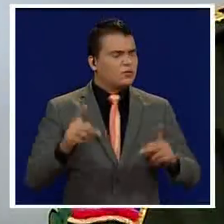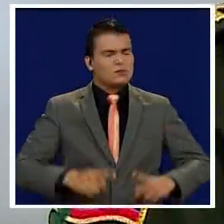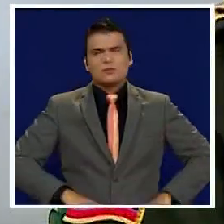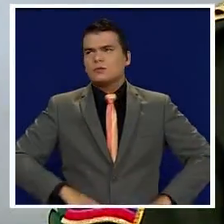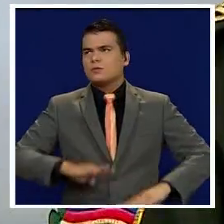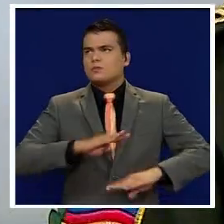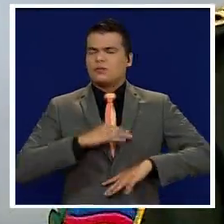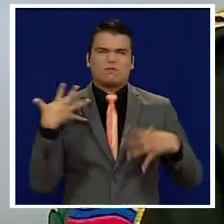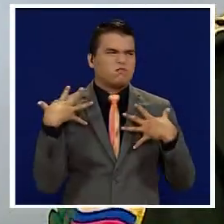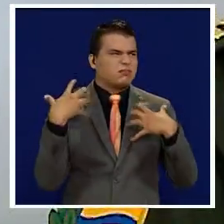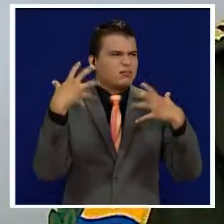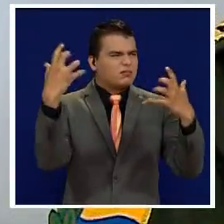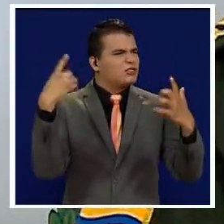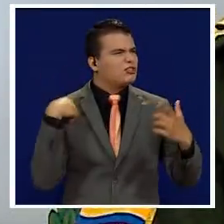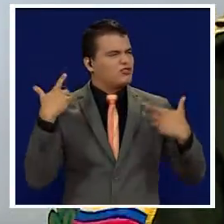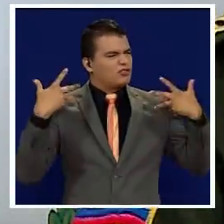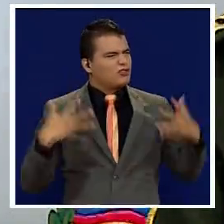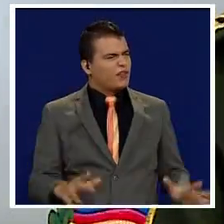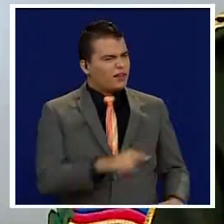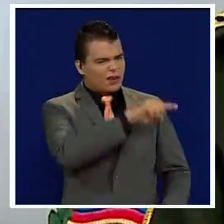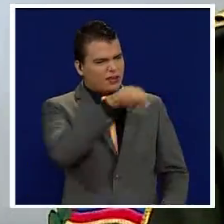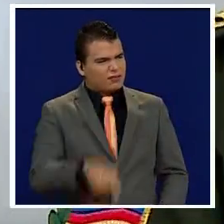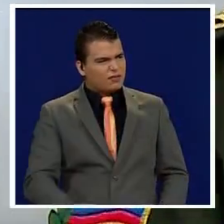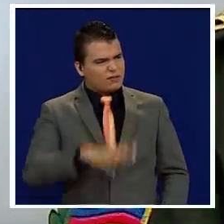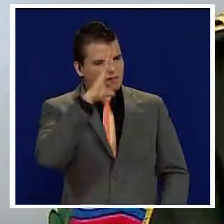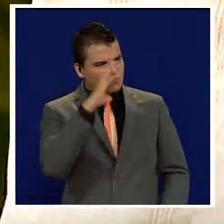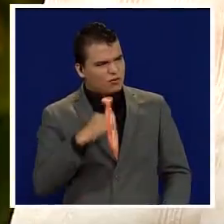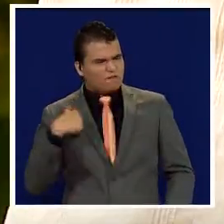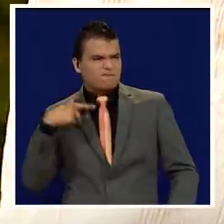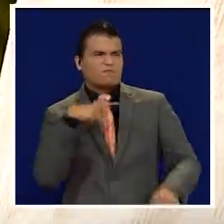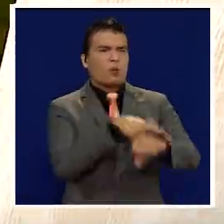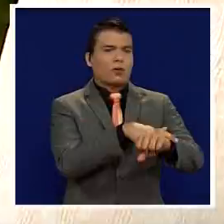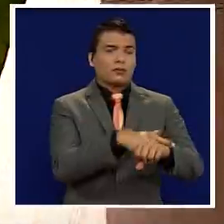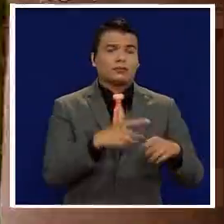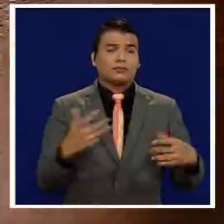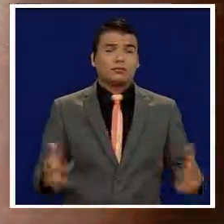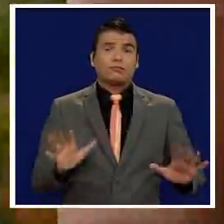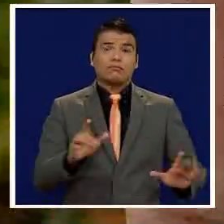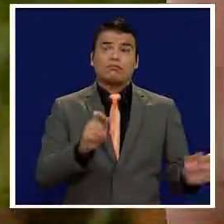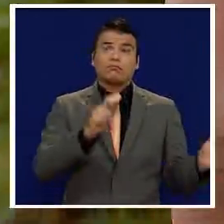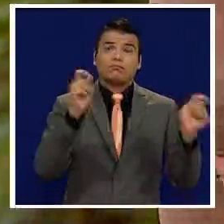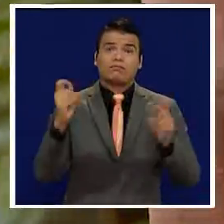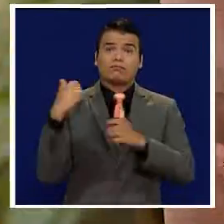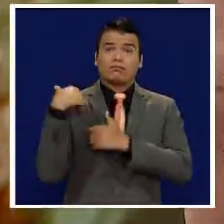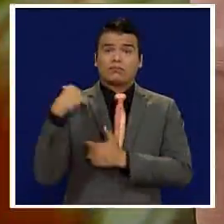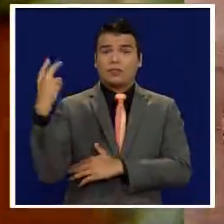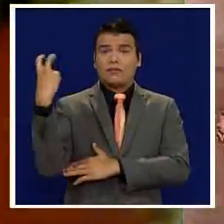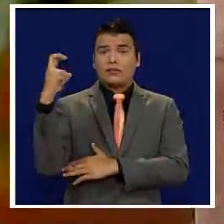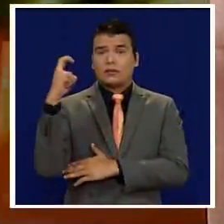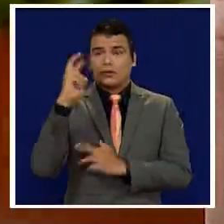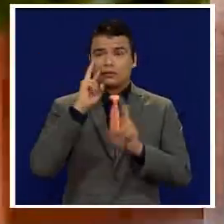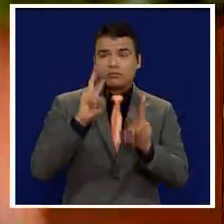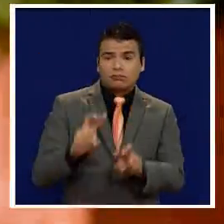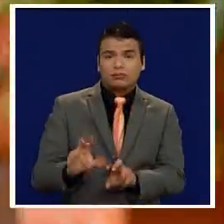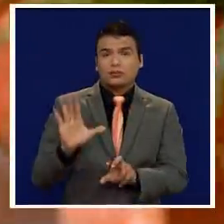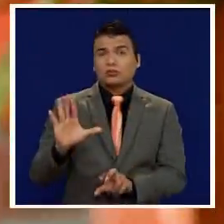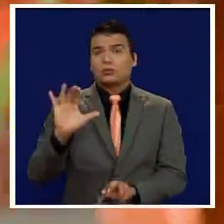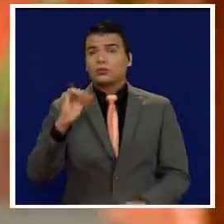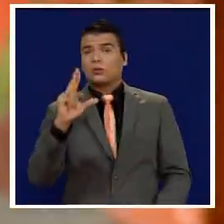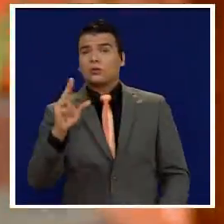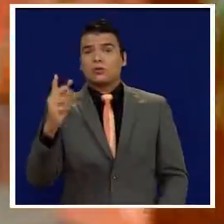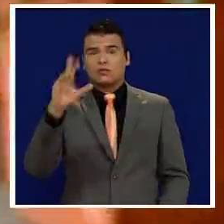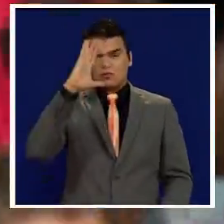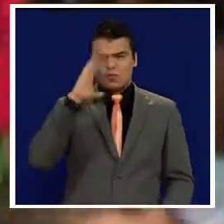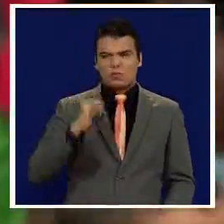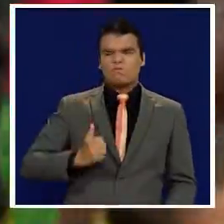oponen los procedimientos legales de la Policía Nacional, agreden la policía. El caso está en manos de la Fiscalía, que deberá establecer si hubo o no exceso de fuerza